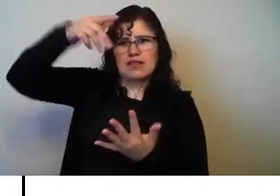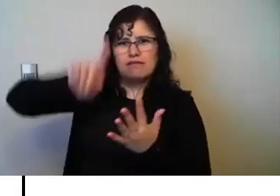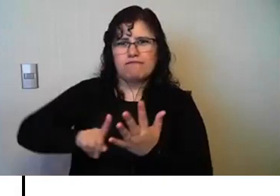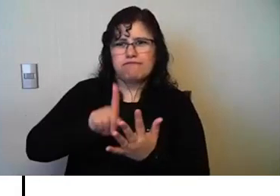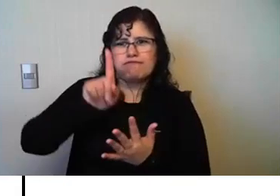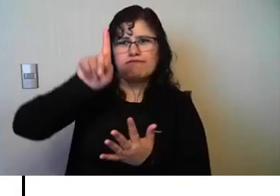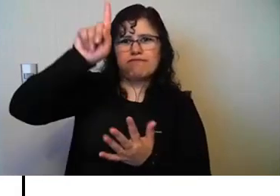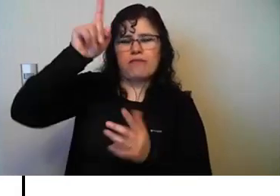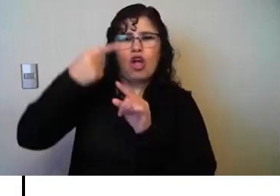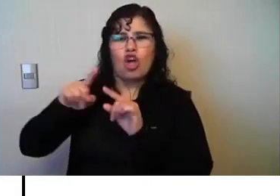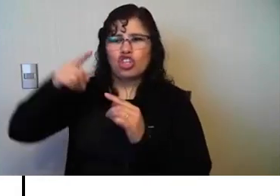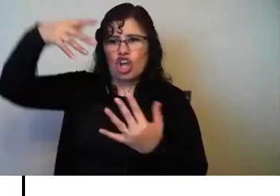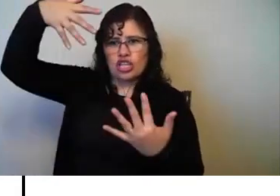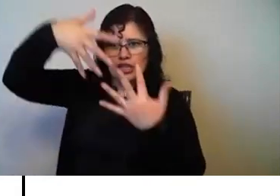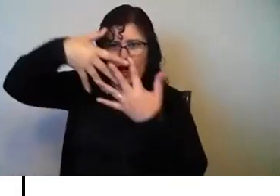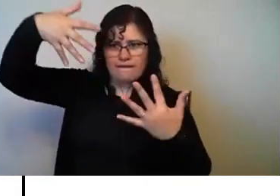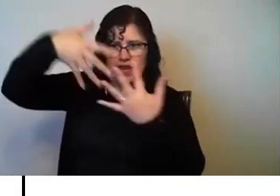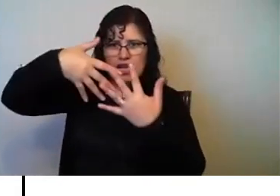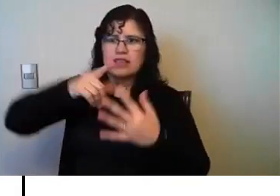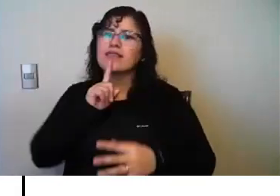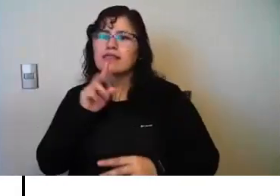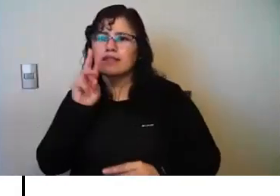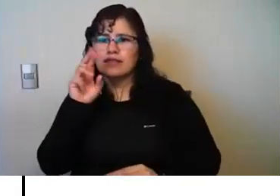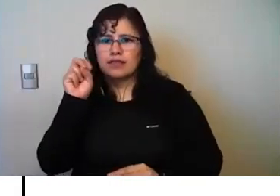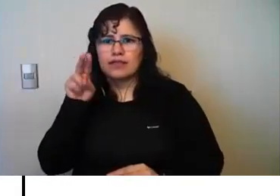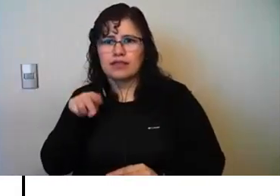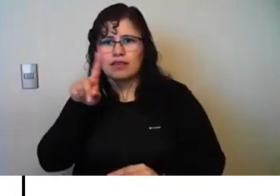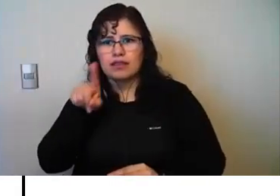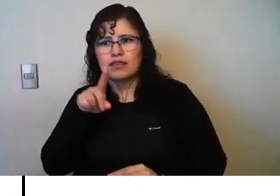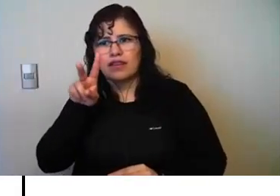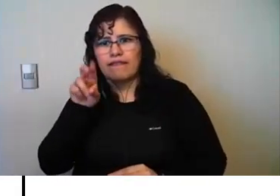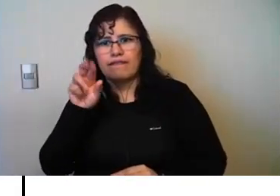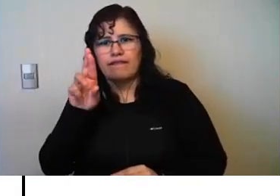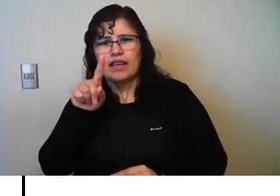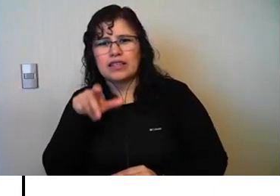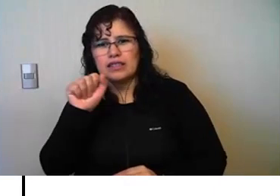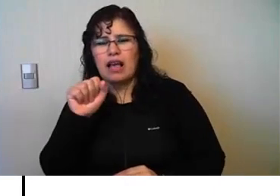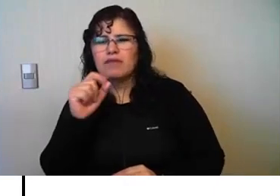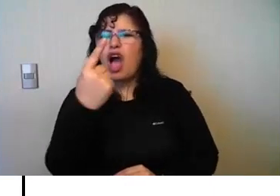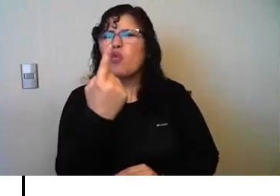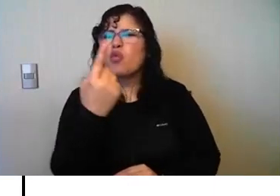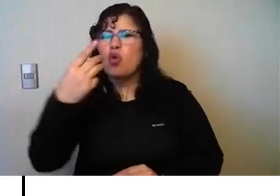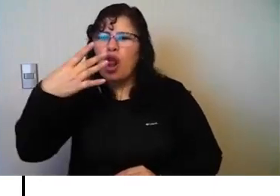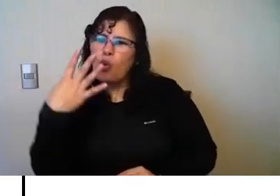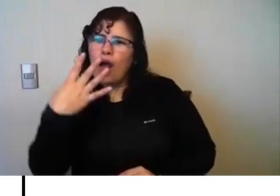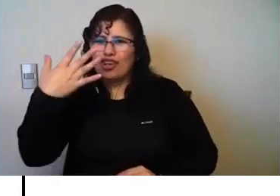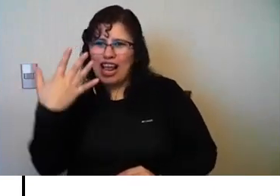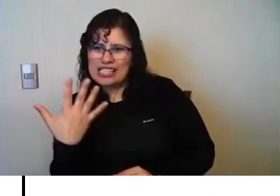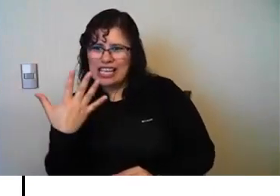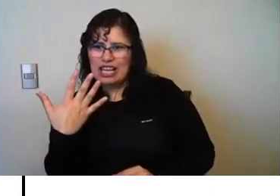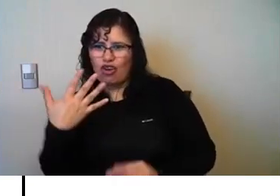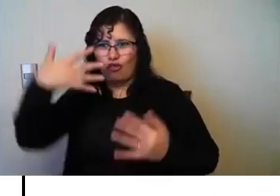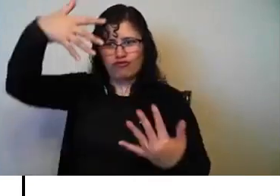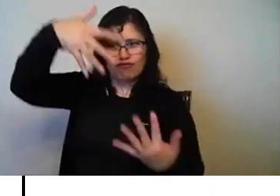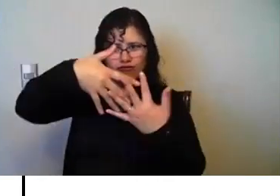son transversas en ciertas capas, como la 1, la 4, la 5 y